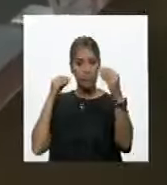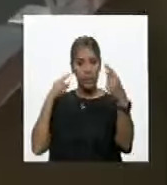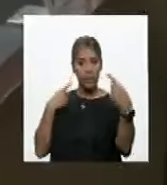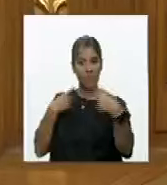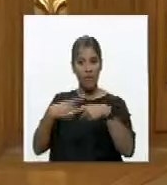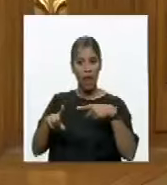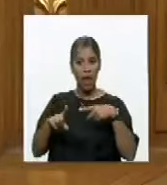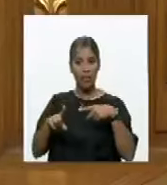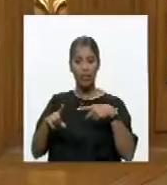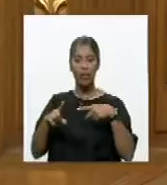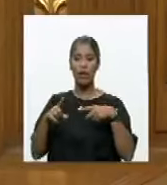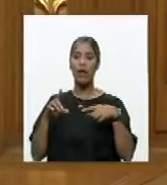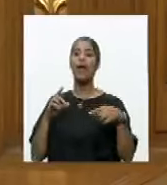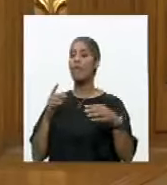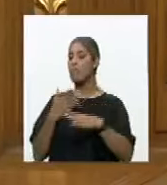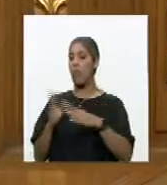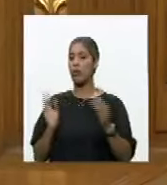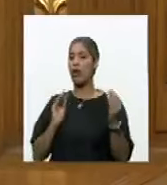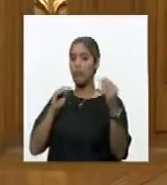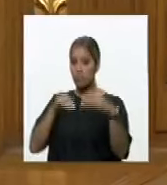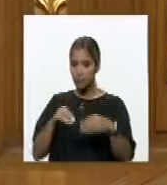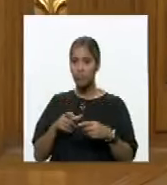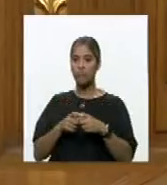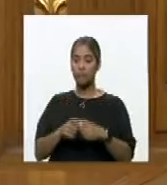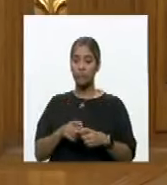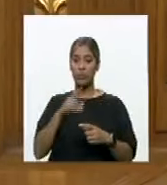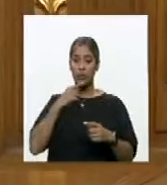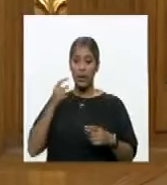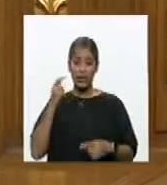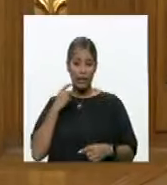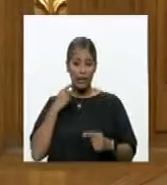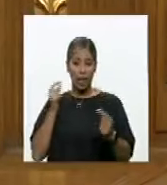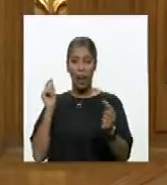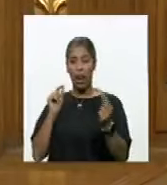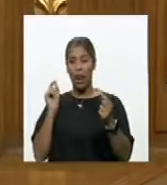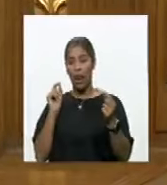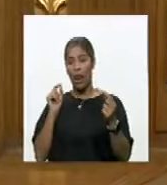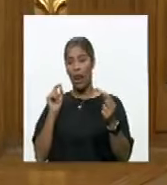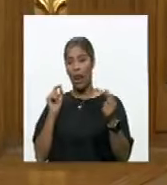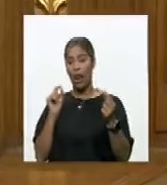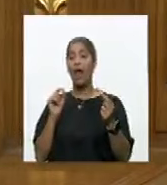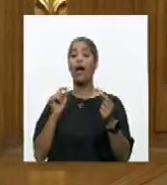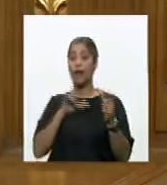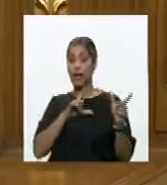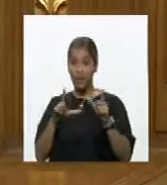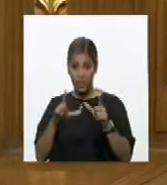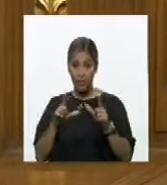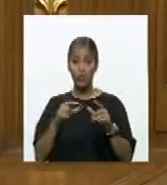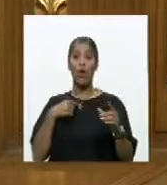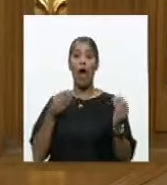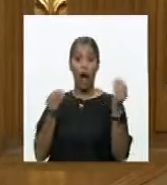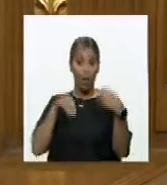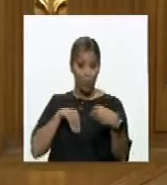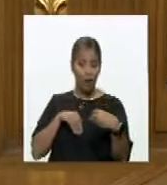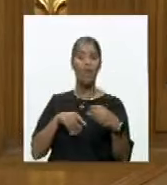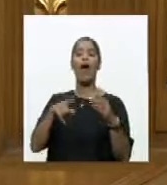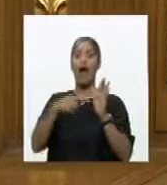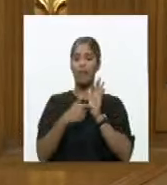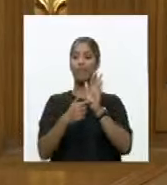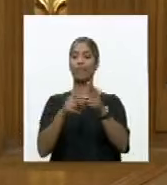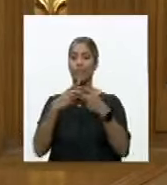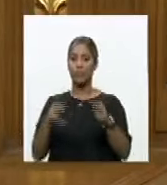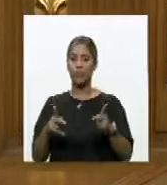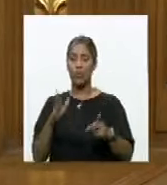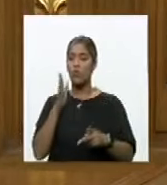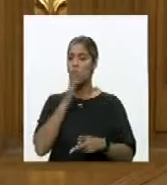pensábamos de otra. Y hasta tanto no se agotó el diálogo, no se salió. Nunca, en ningún momento,